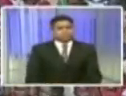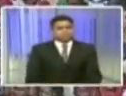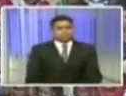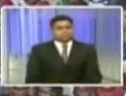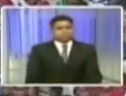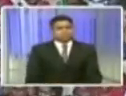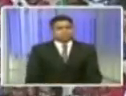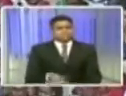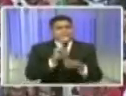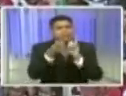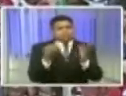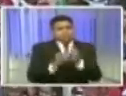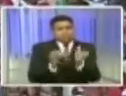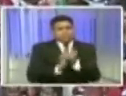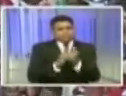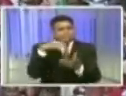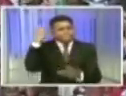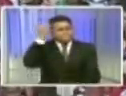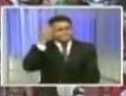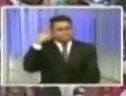Una vez piensa